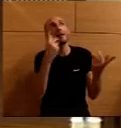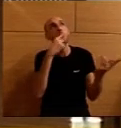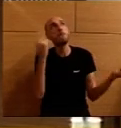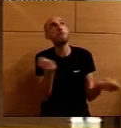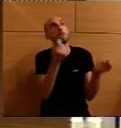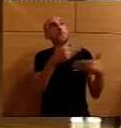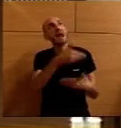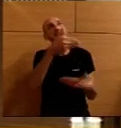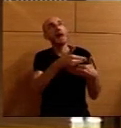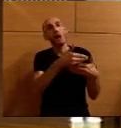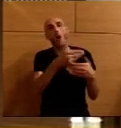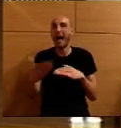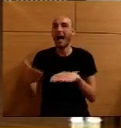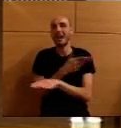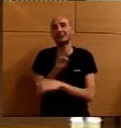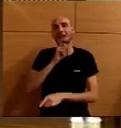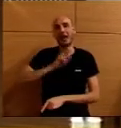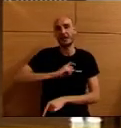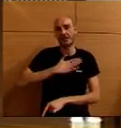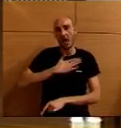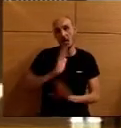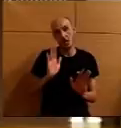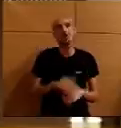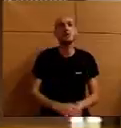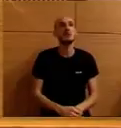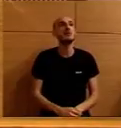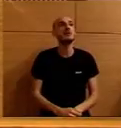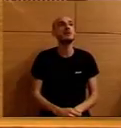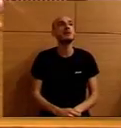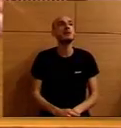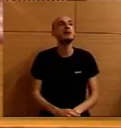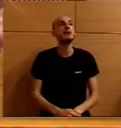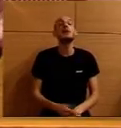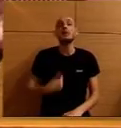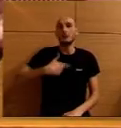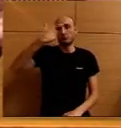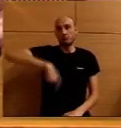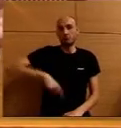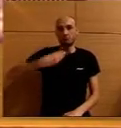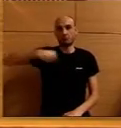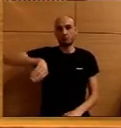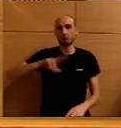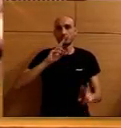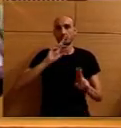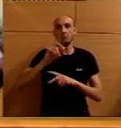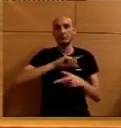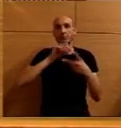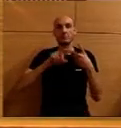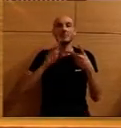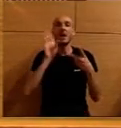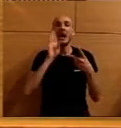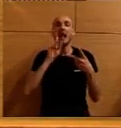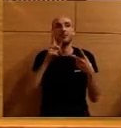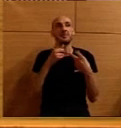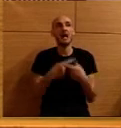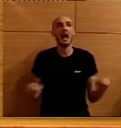las cuestiones de la liquidación de Divalterra. Comienzo yo por la segunda. Usted como accionista,